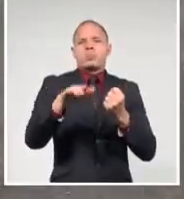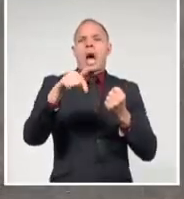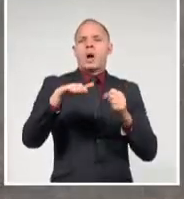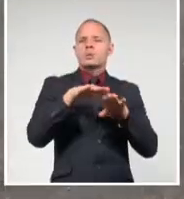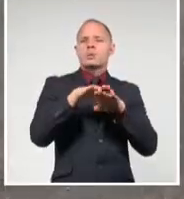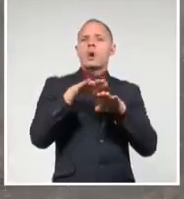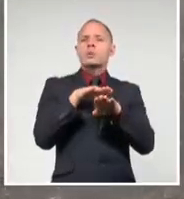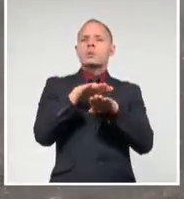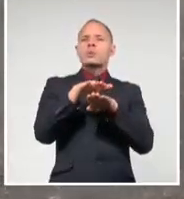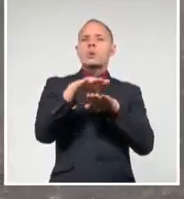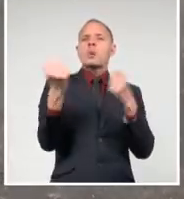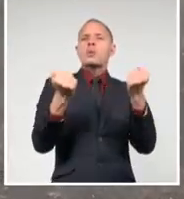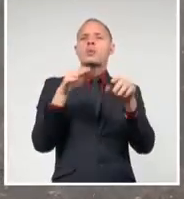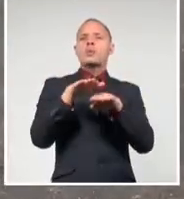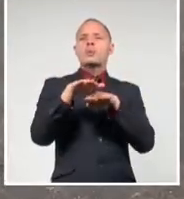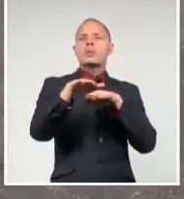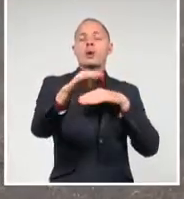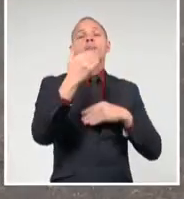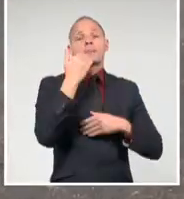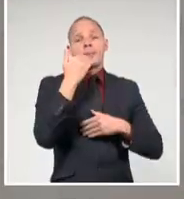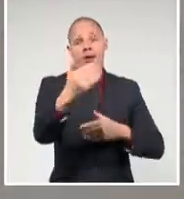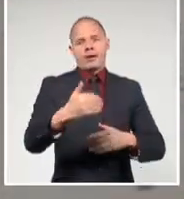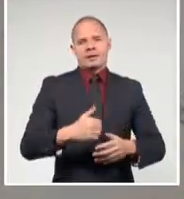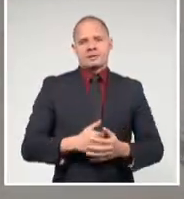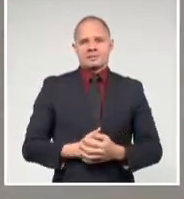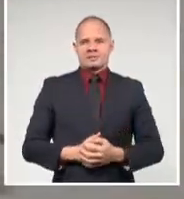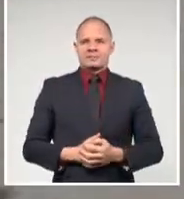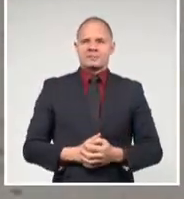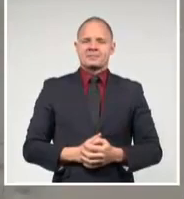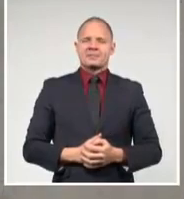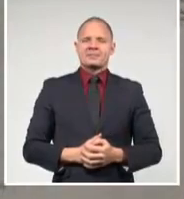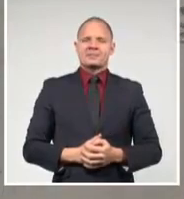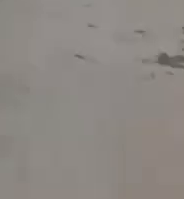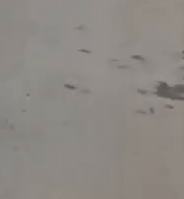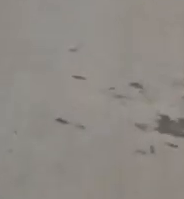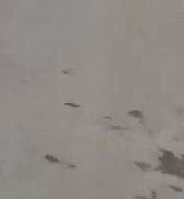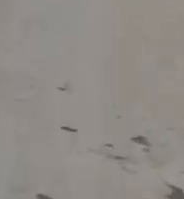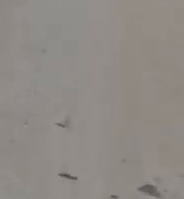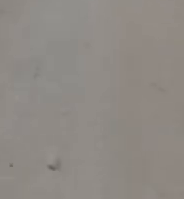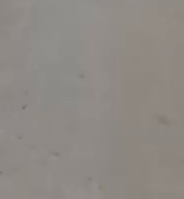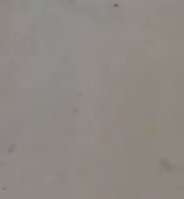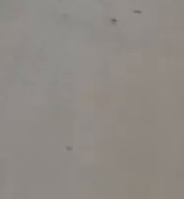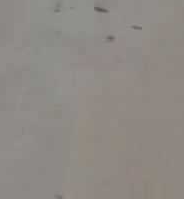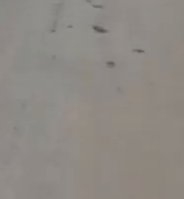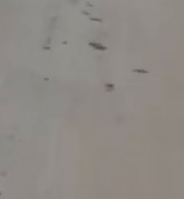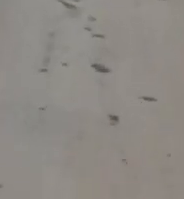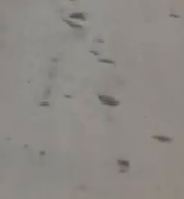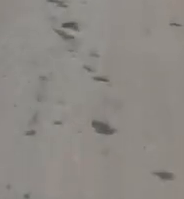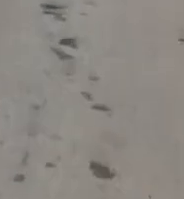kilómetros del circuito norte en el oriente cubano. Rolvis Yasser y José Ignacio Rodríguez, Sistema Informativo de la Televisión.